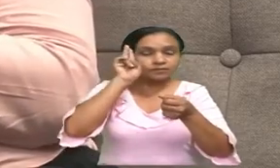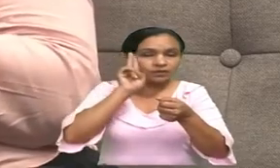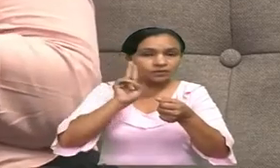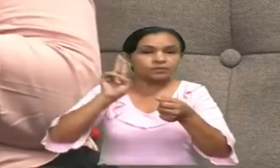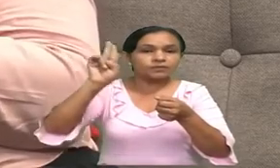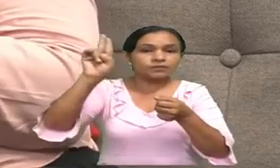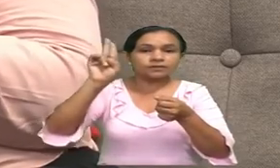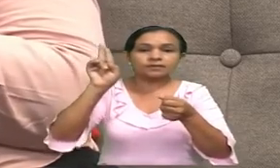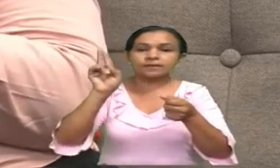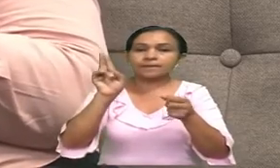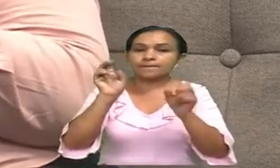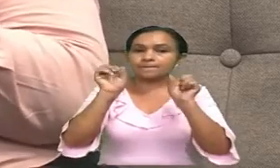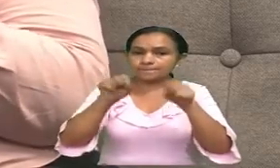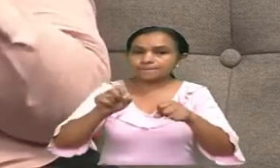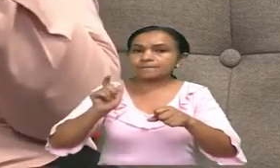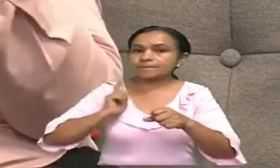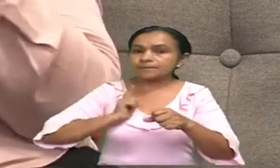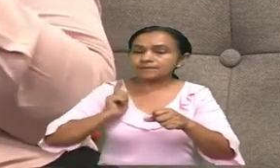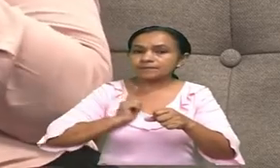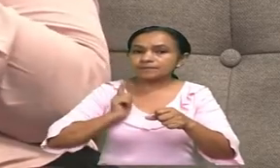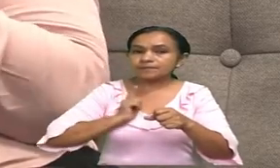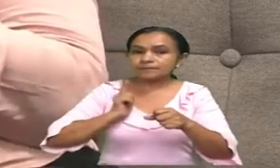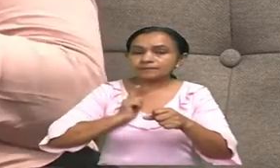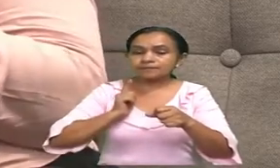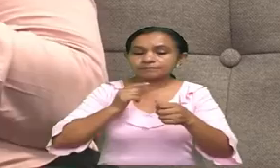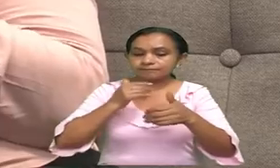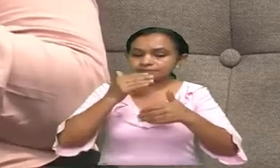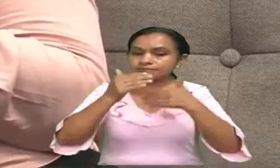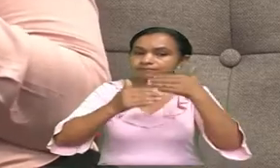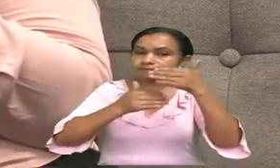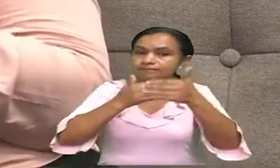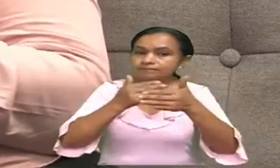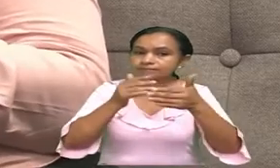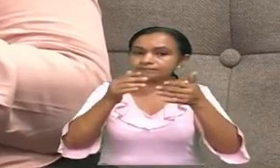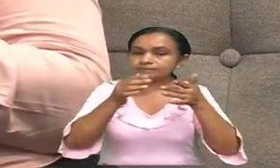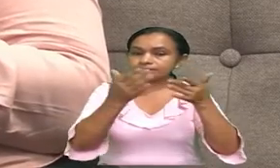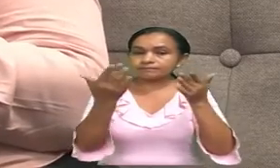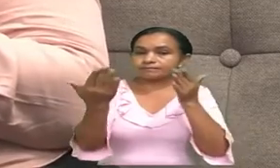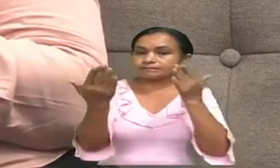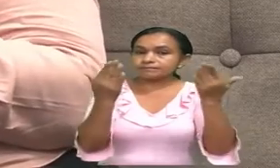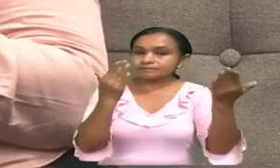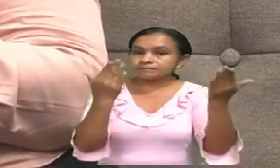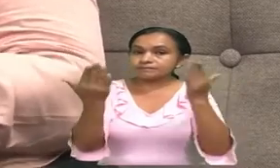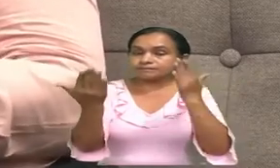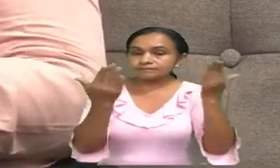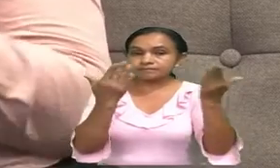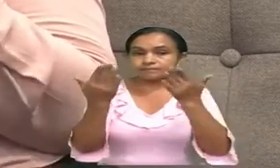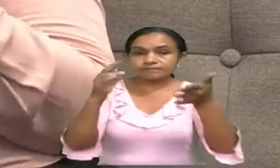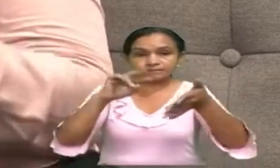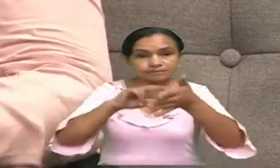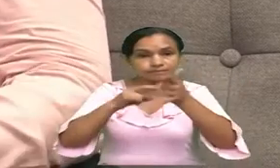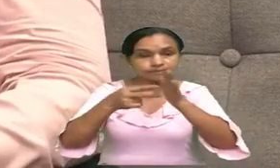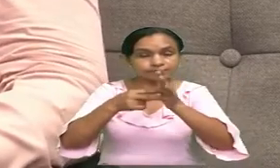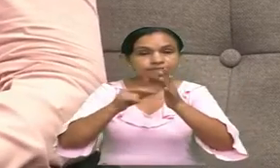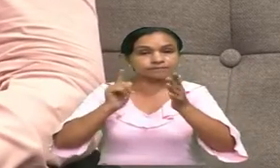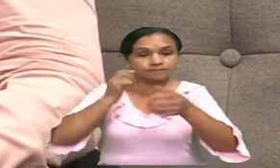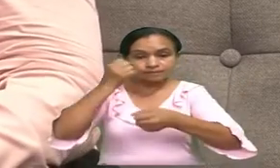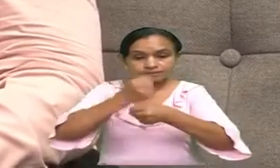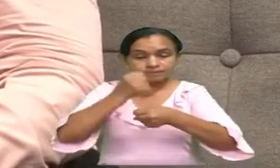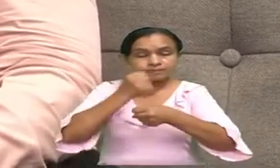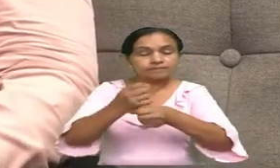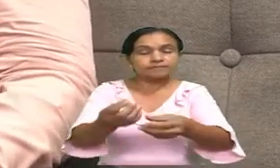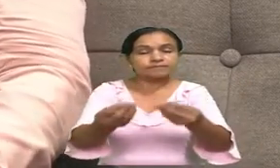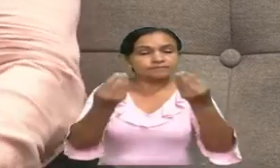universidades tenemos que tener procesos y perfiles comparables. Entonces quiere decir que nosotros tenemos que trabajar